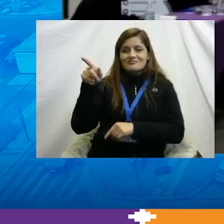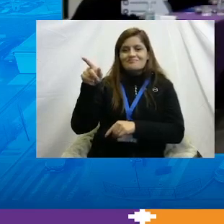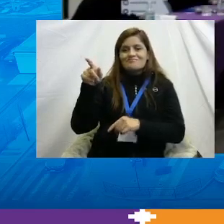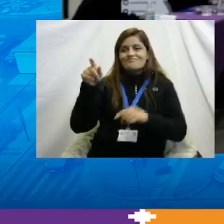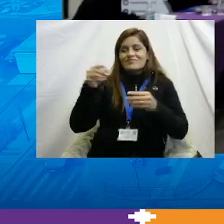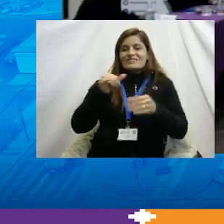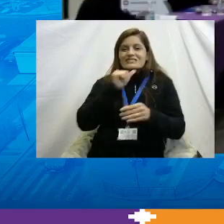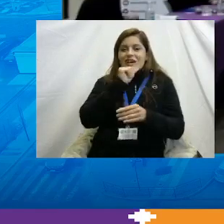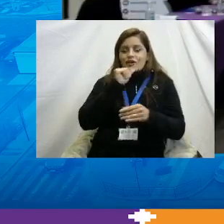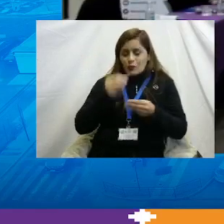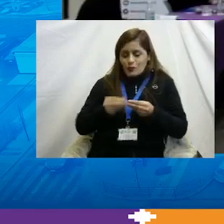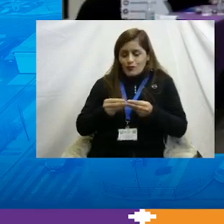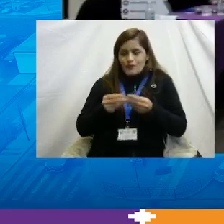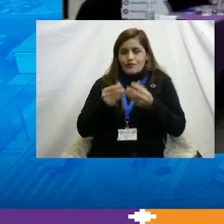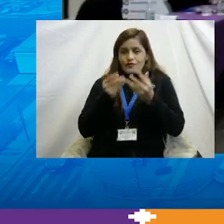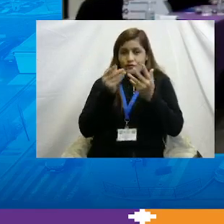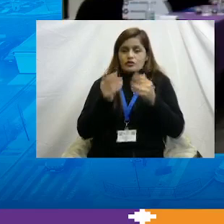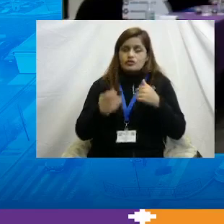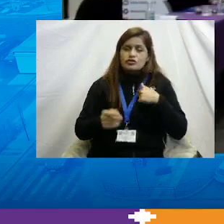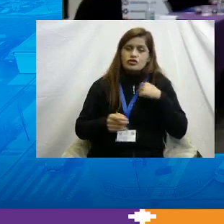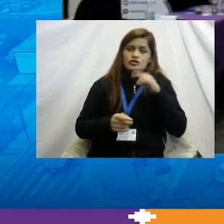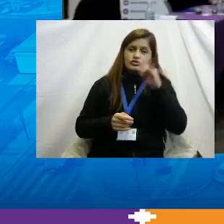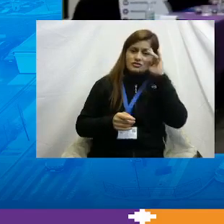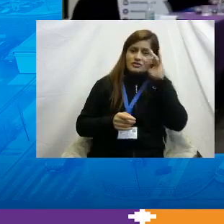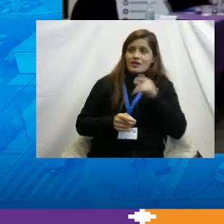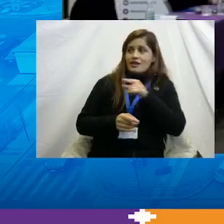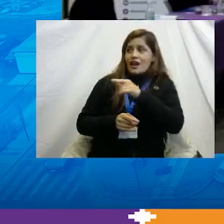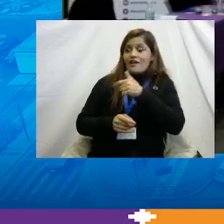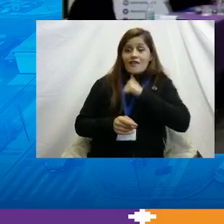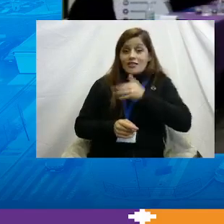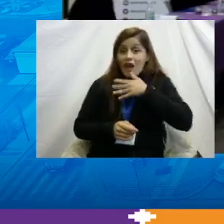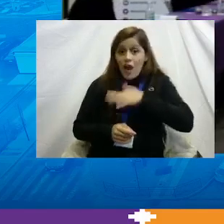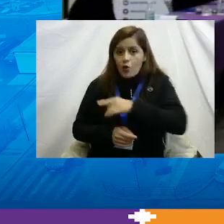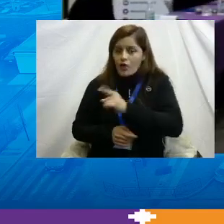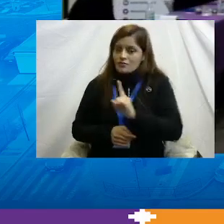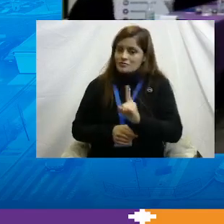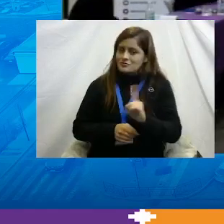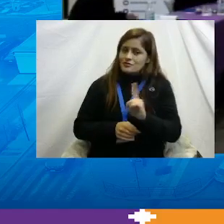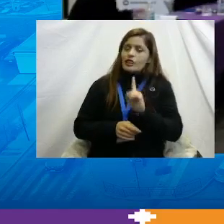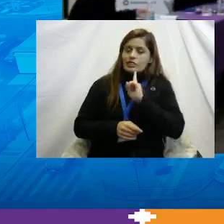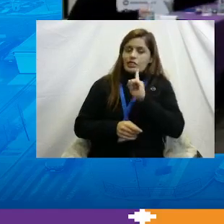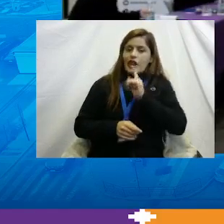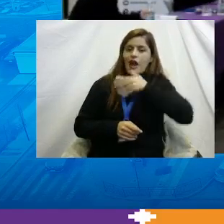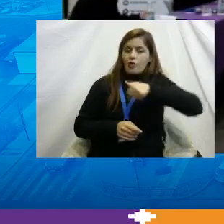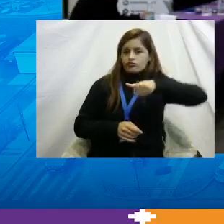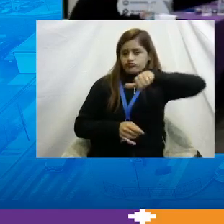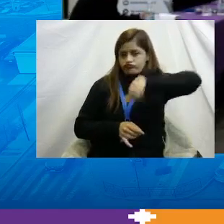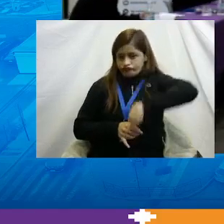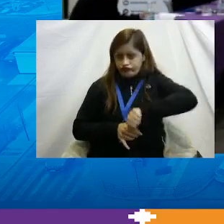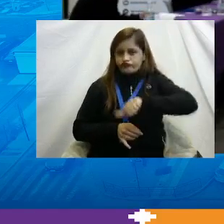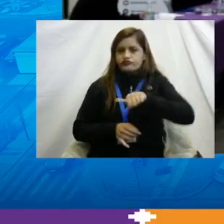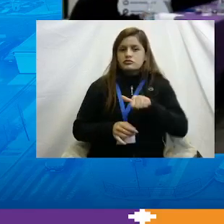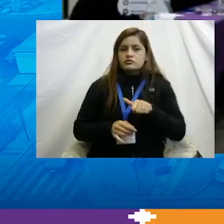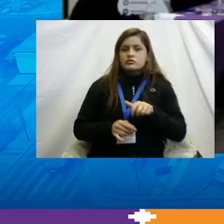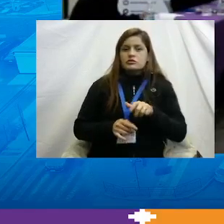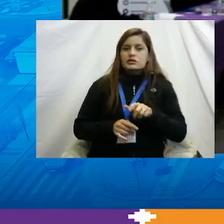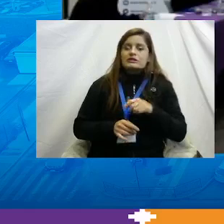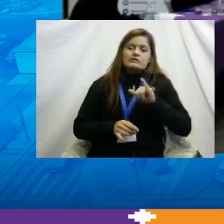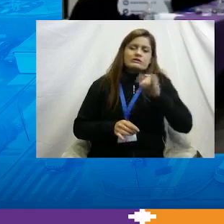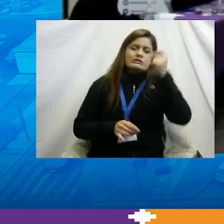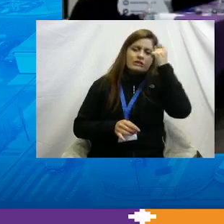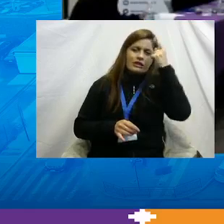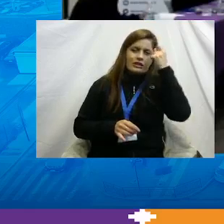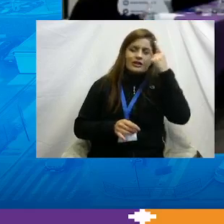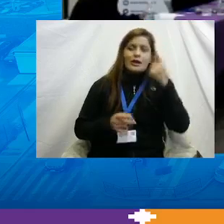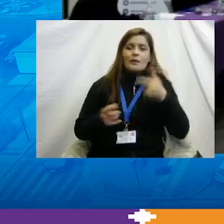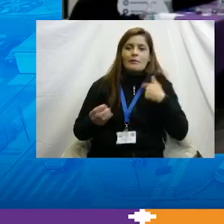y me consta al menos que no es por eso, o sea, el equipo lo riega constantemente, entendiendo de todas formas sí, a qué apunta, sí, que tiene